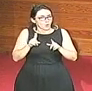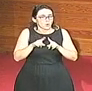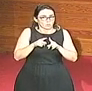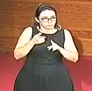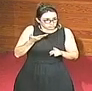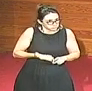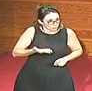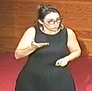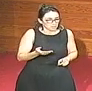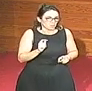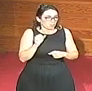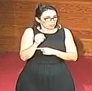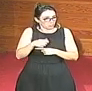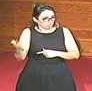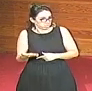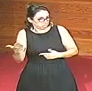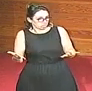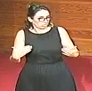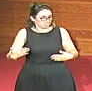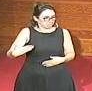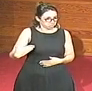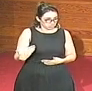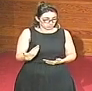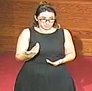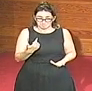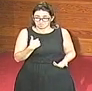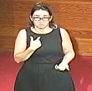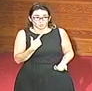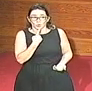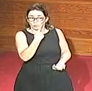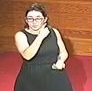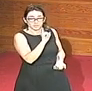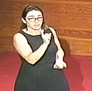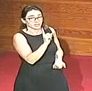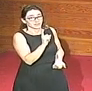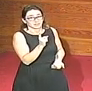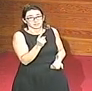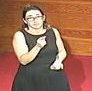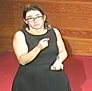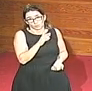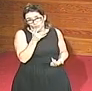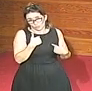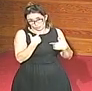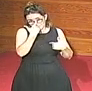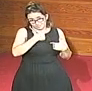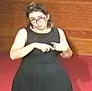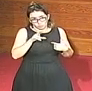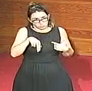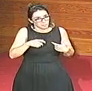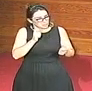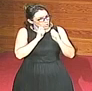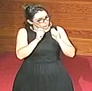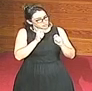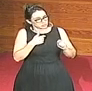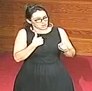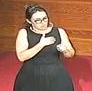haber tenido. Es que yo no te voy a desmentir, como periodista que además me interesa la información y la honestidad de